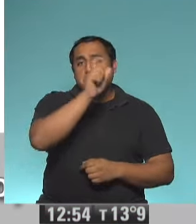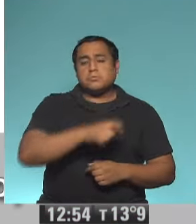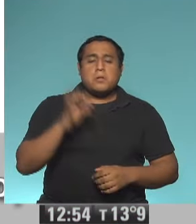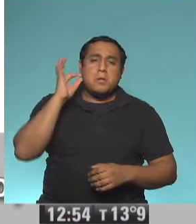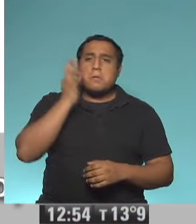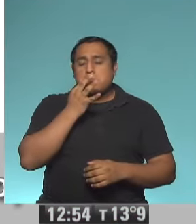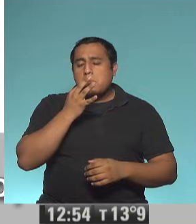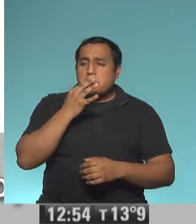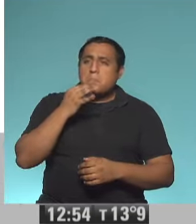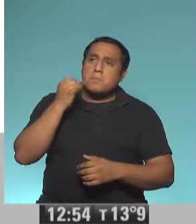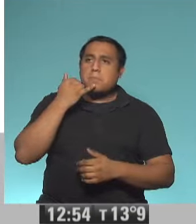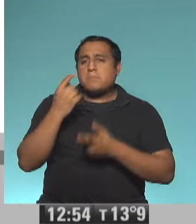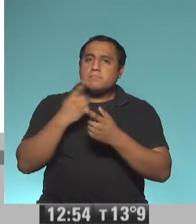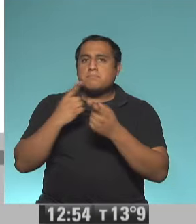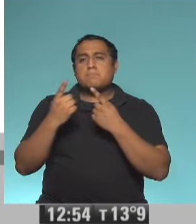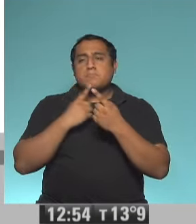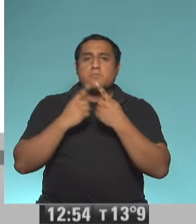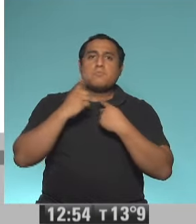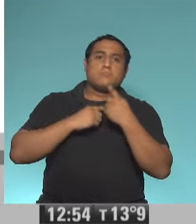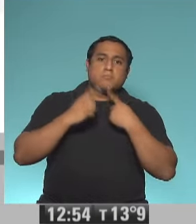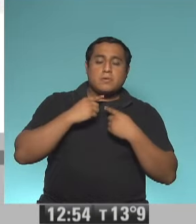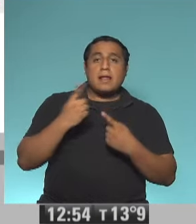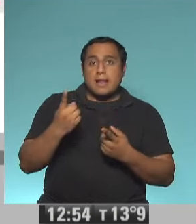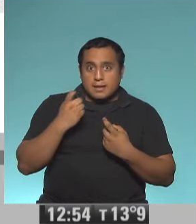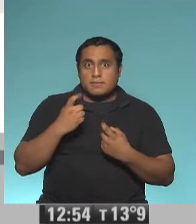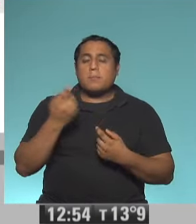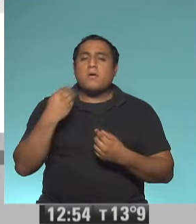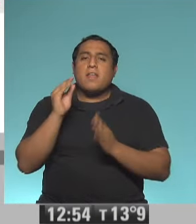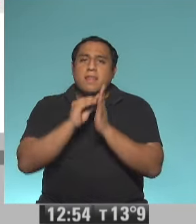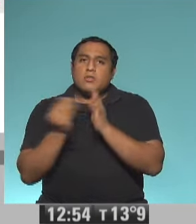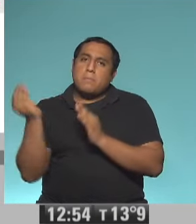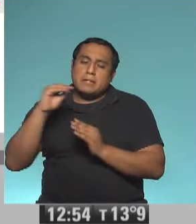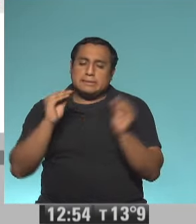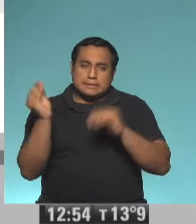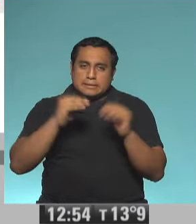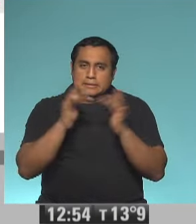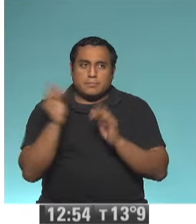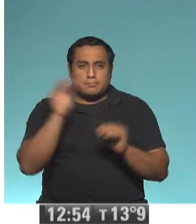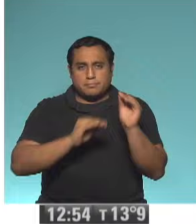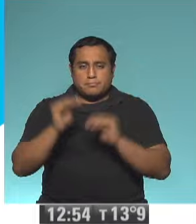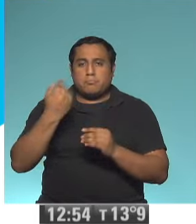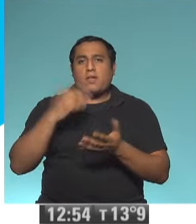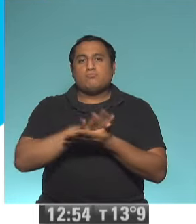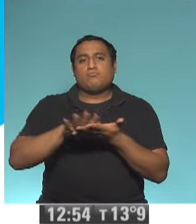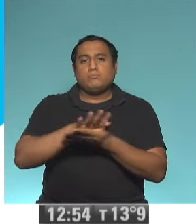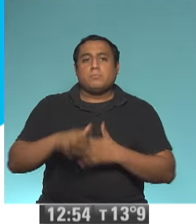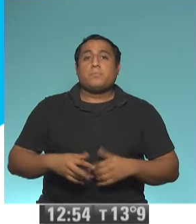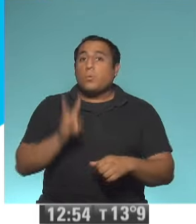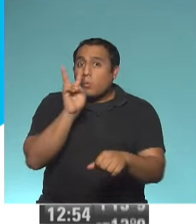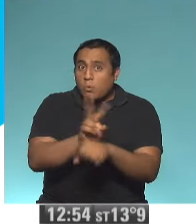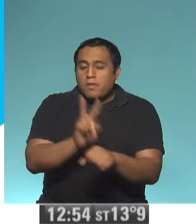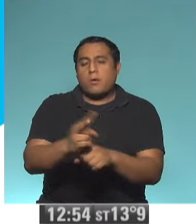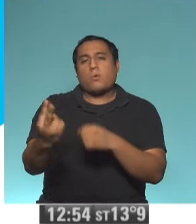consulta y, si es necesario, te pedirá que subas más datos a la plataforma de atención virtual para resolverla. Cuidarte